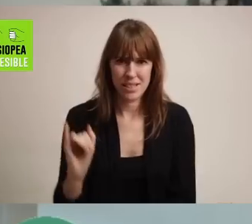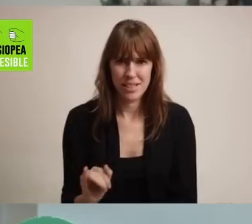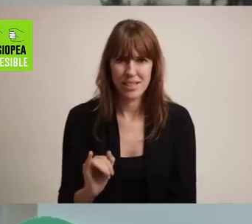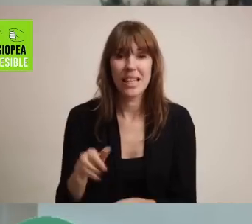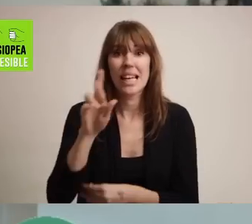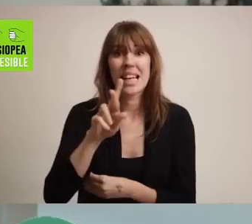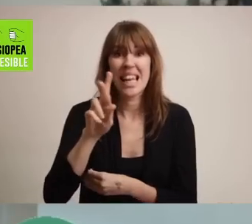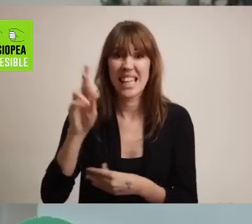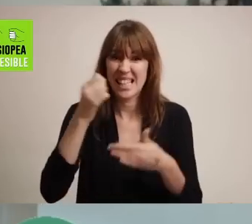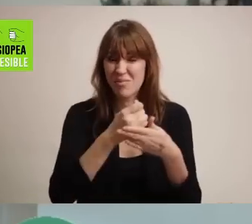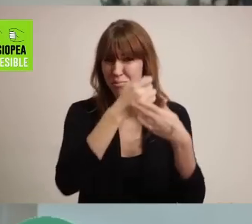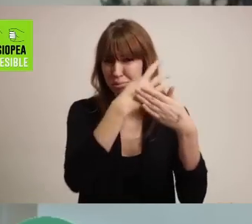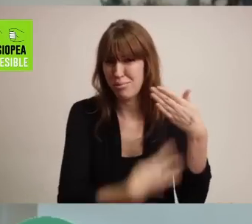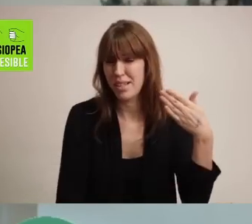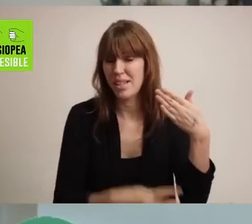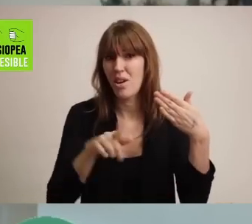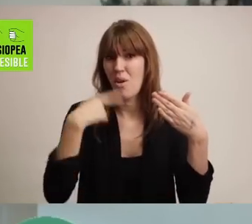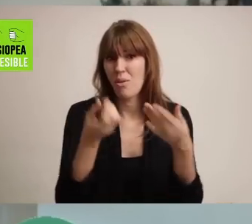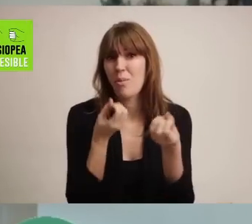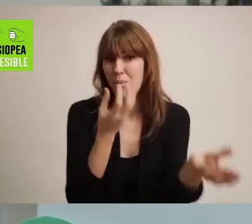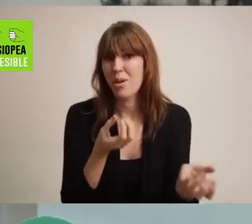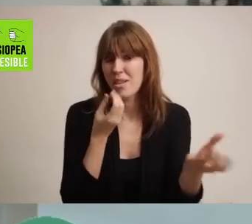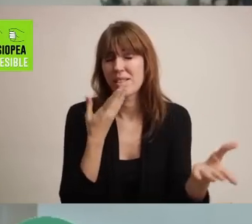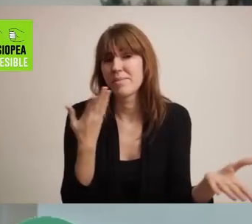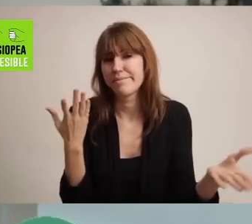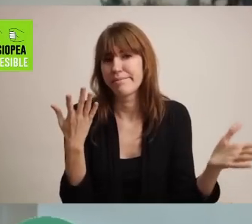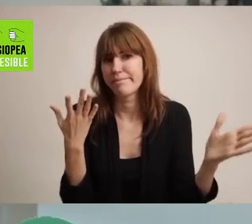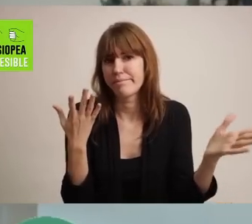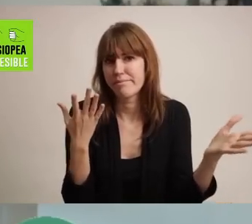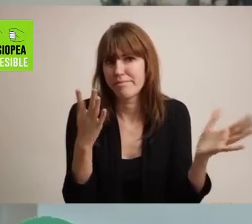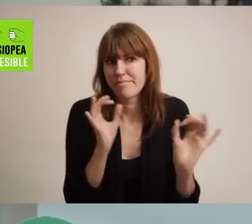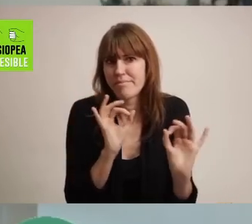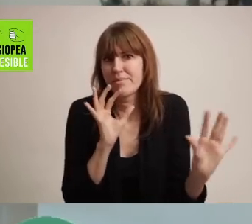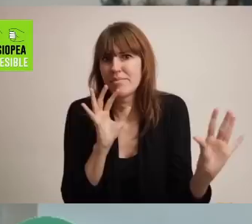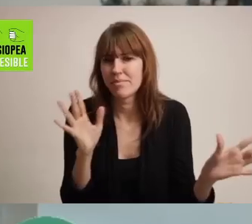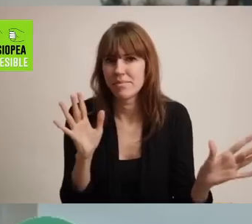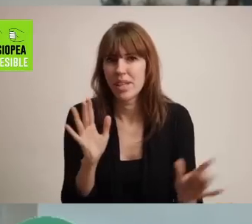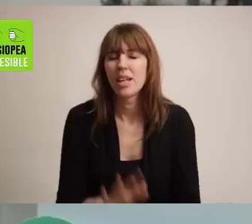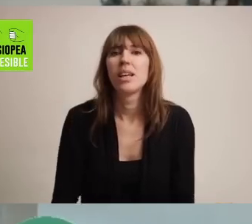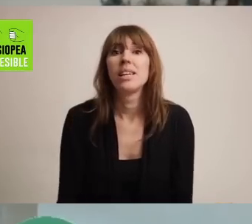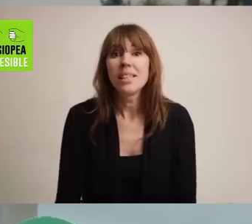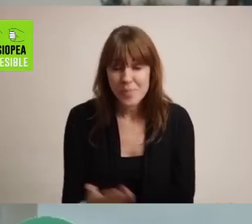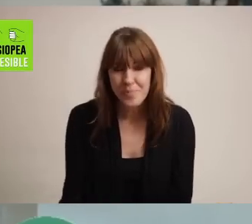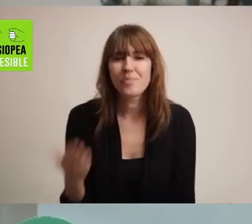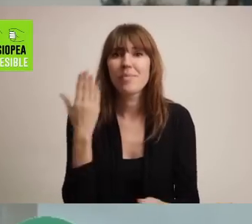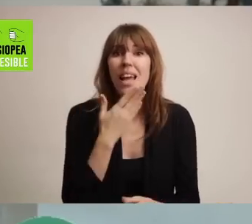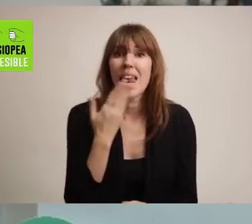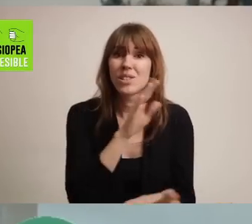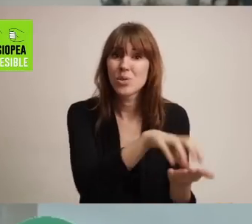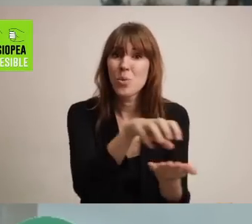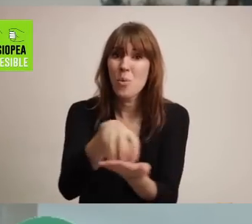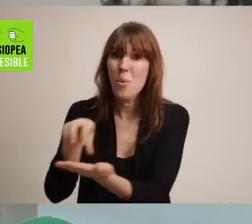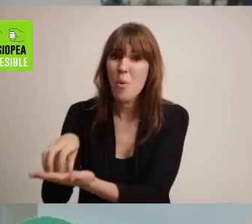que hay y que tampoco tiene mucho sentido. Entonces, como os digo, desde el principio en las escuelas se enseñaba